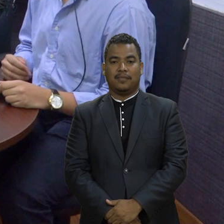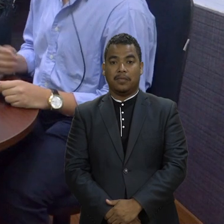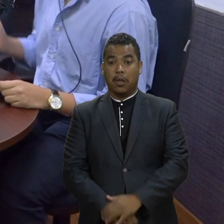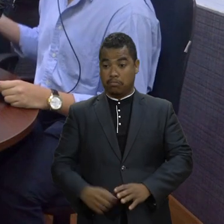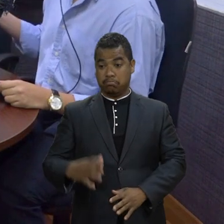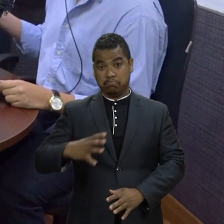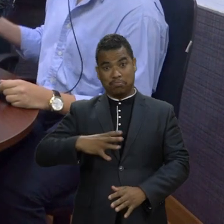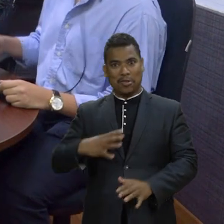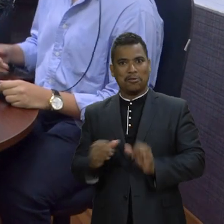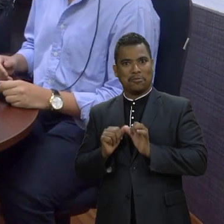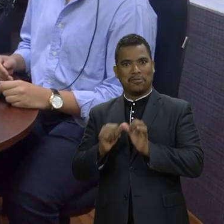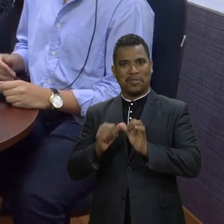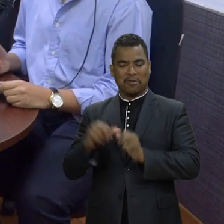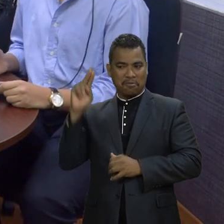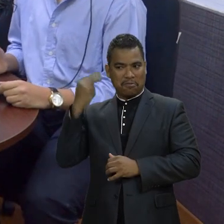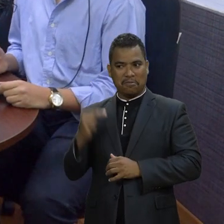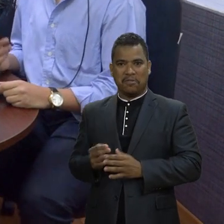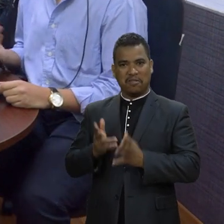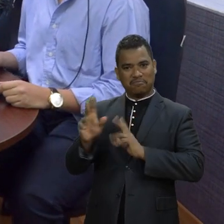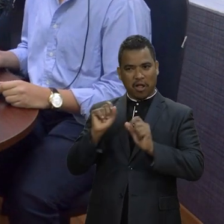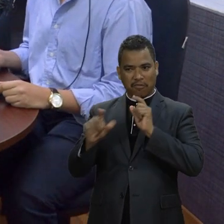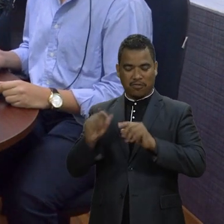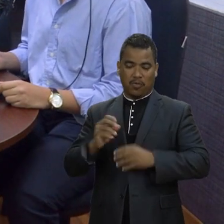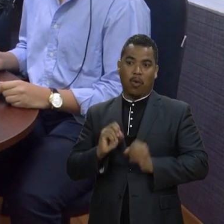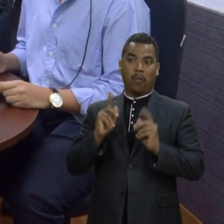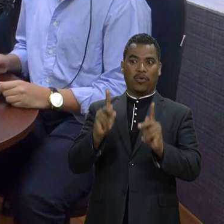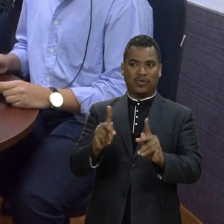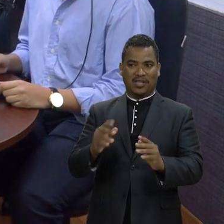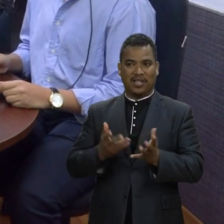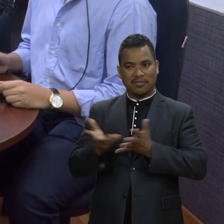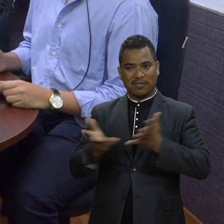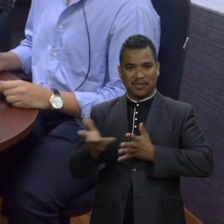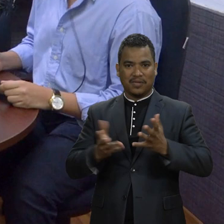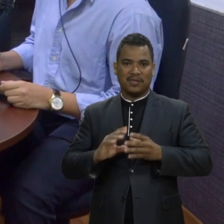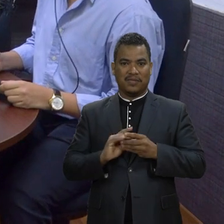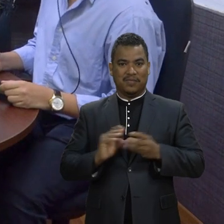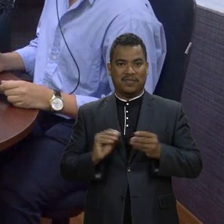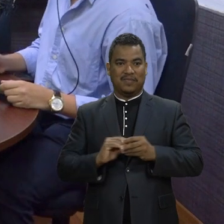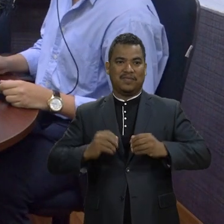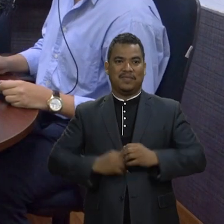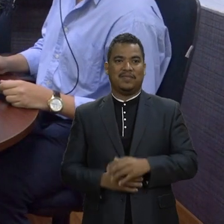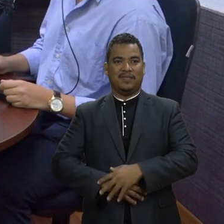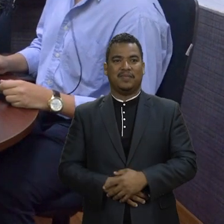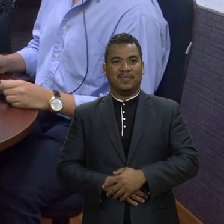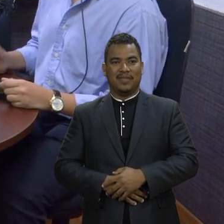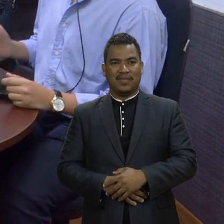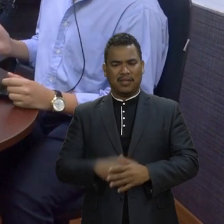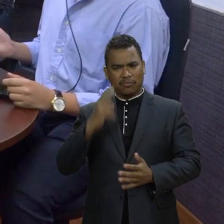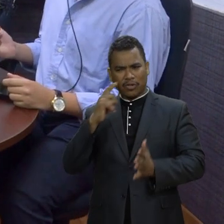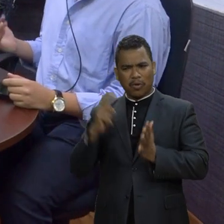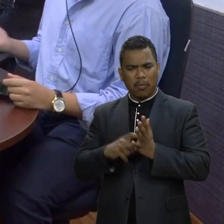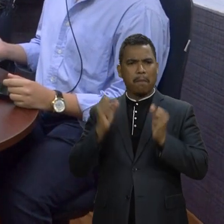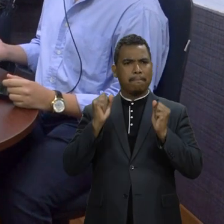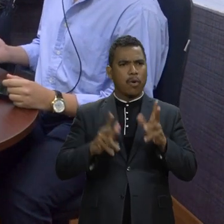Bien, continuamos con Nuria Piera, quien nos ha dado la oportunidad de acompañarnos en este podcast. Entonces, tenemos una pregunta para usted, Nuria. Vemos